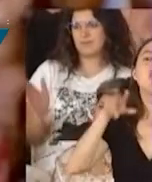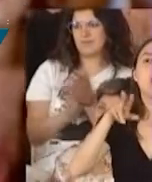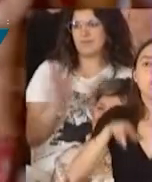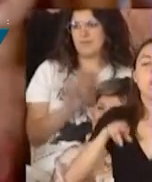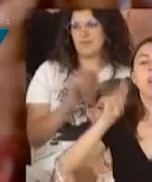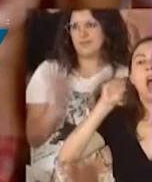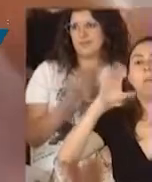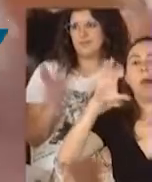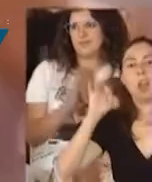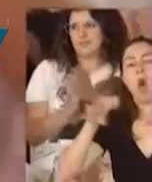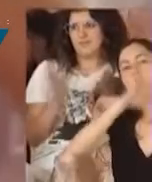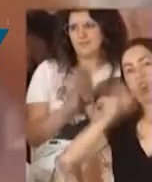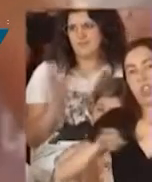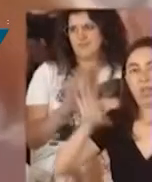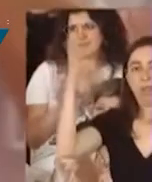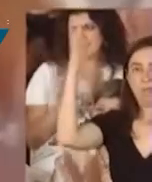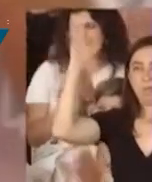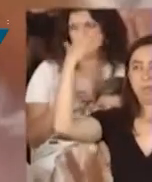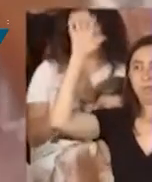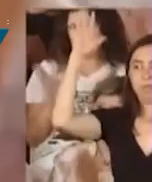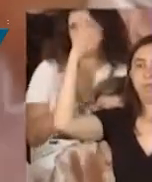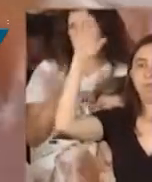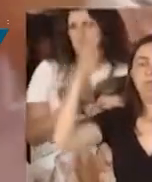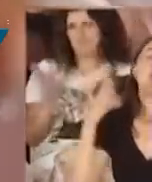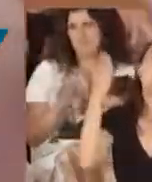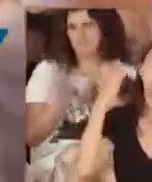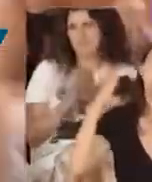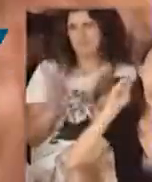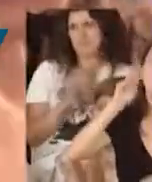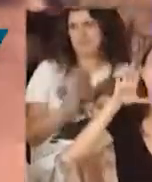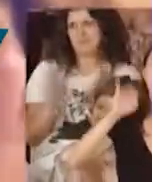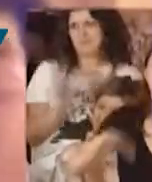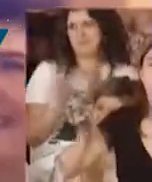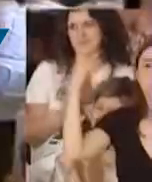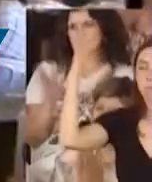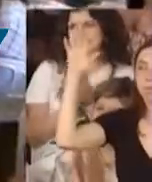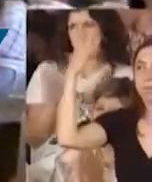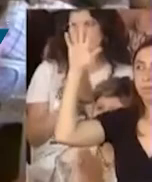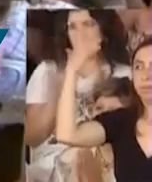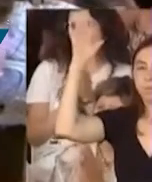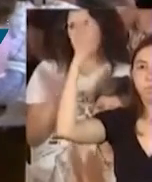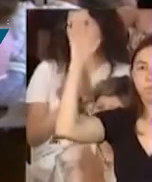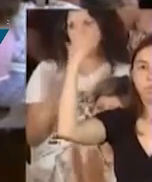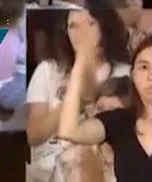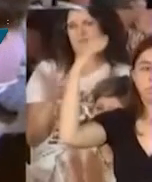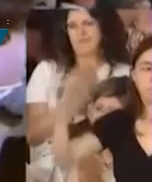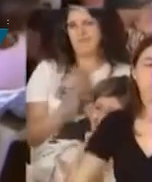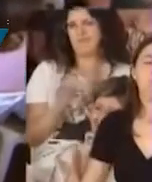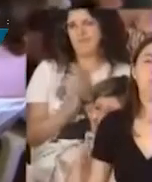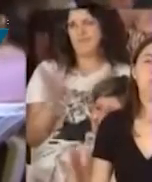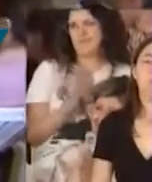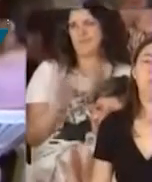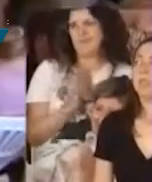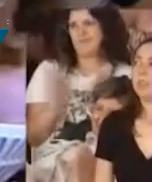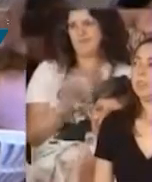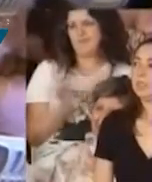y está comunicando lo que hace, aun a pesar de que casi todos sepamos que son medidas electoralistas, pero está comunicando bien y está